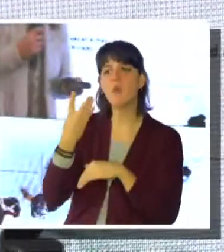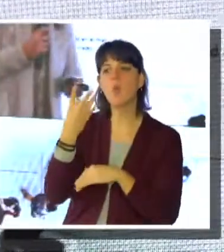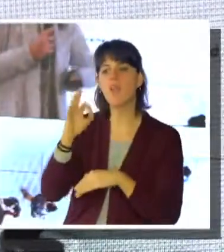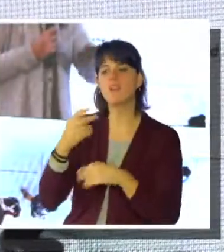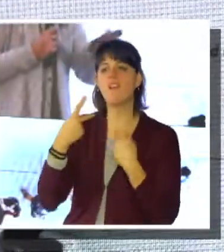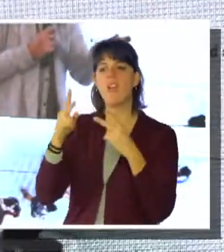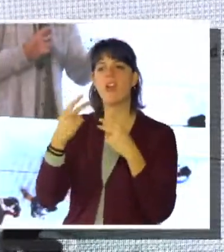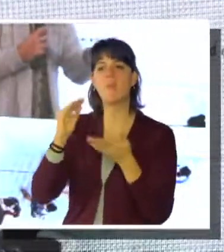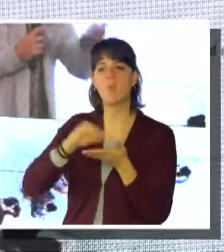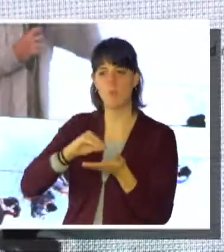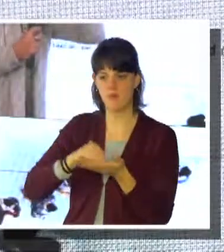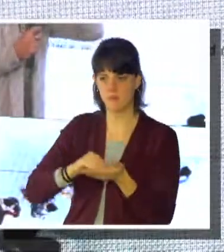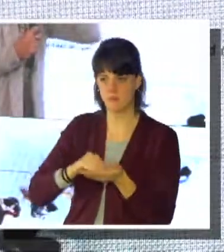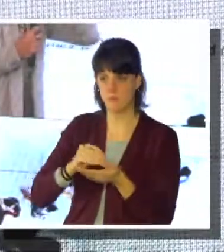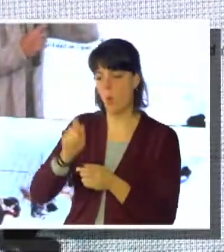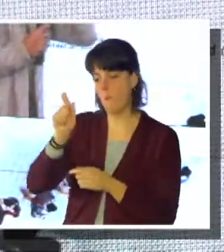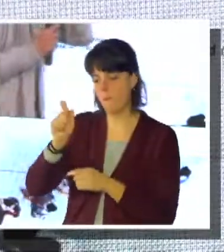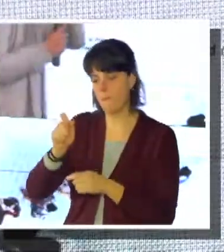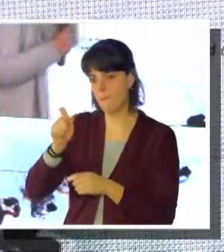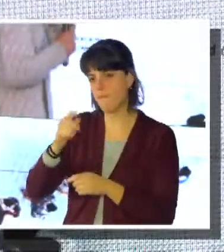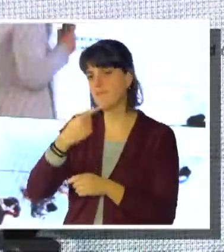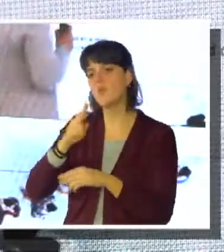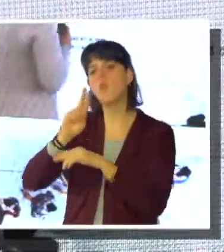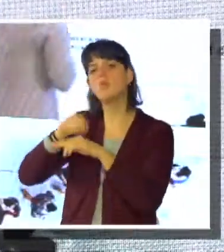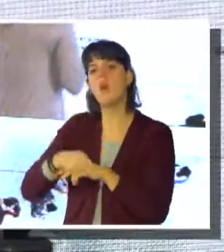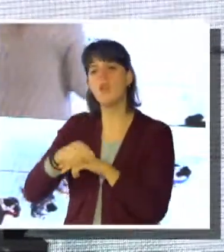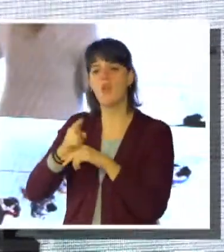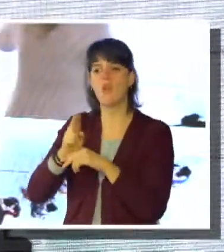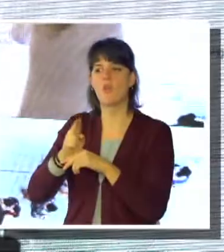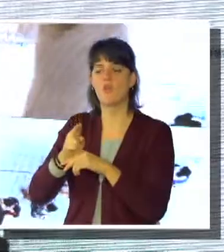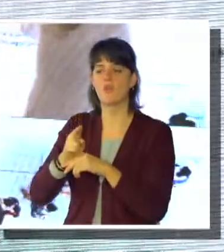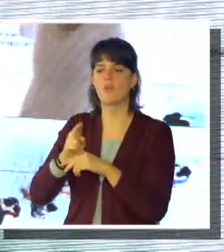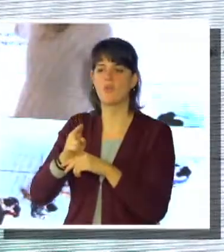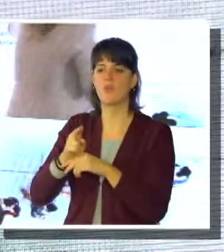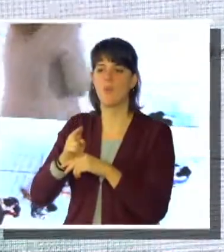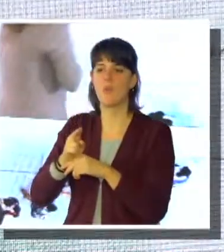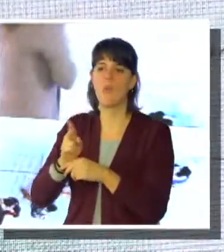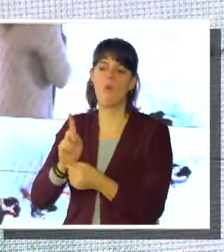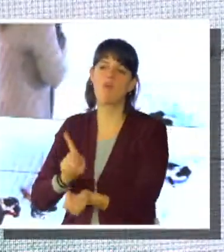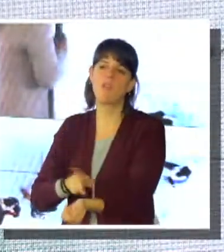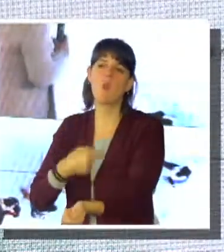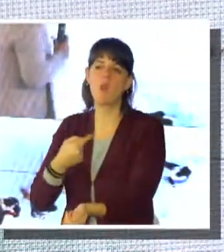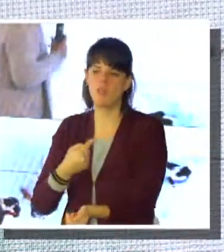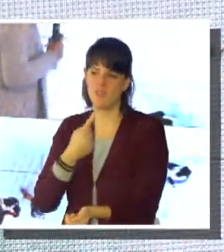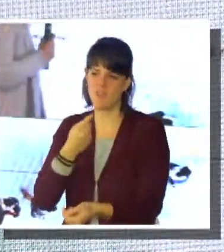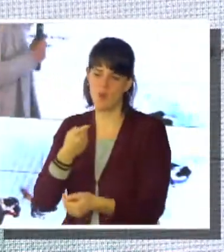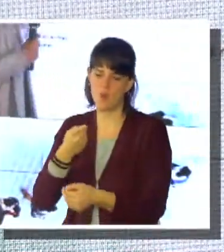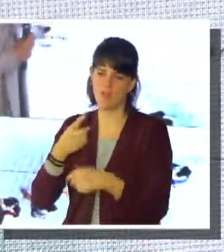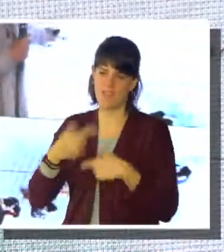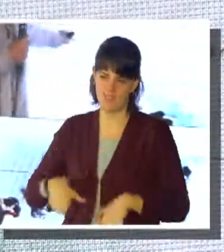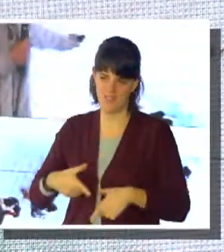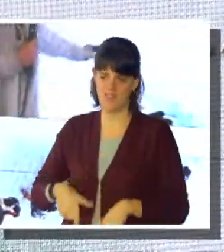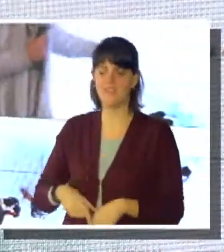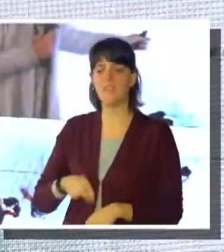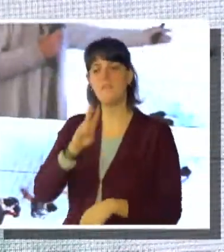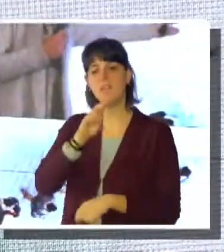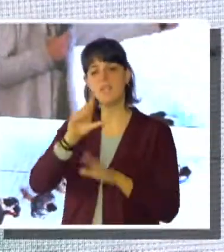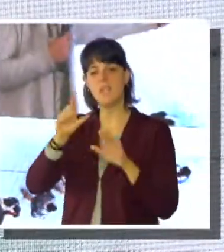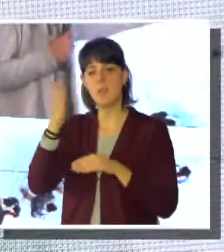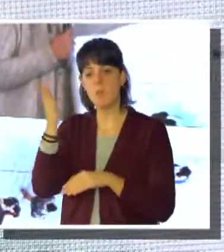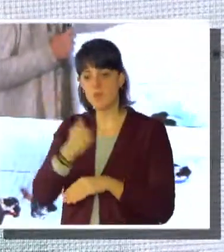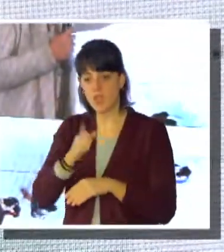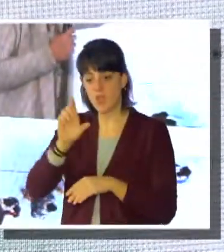la primera gráfica, lo que me muestra es eso, es la distribución, en realidad es la densidad de la cantidad de viajes en el mes. Y ahí van a ver que tengo